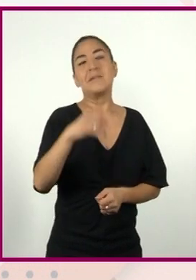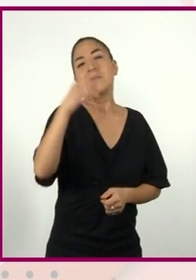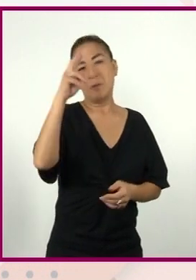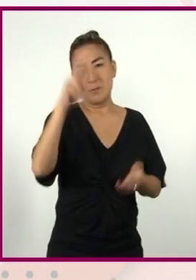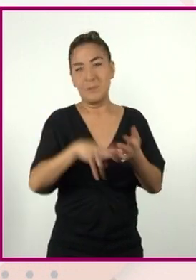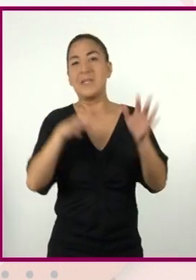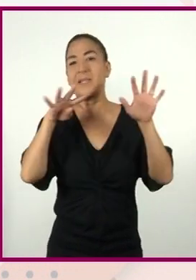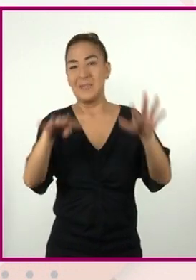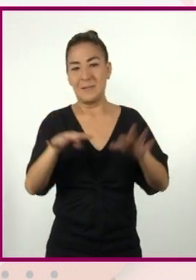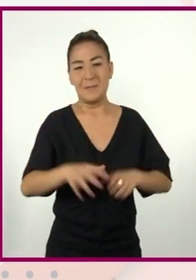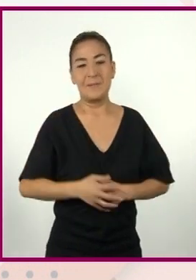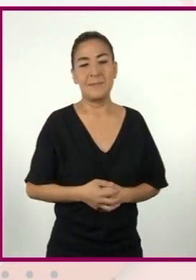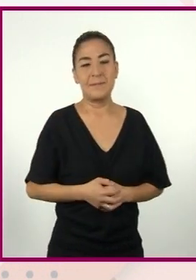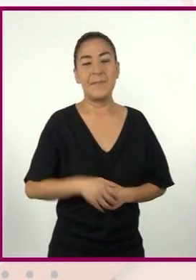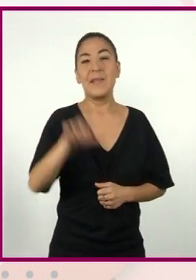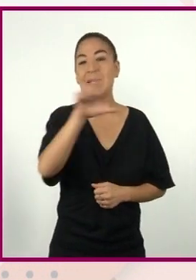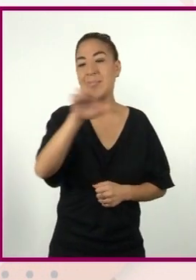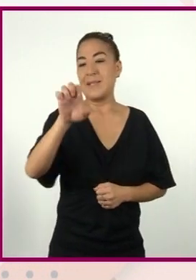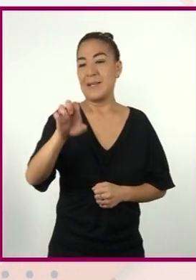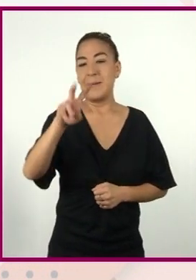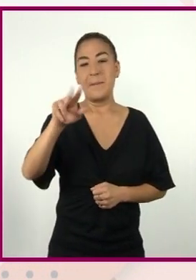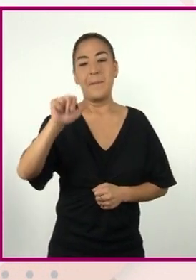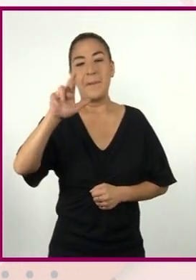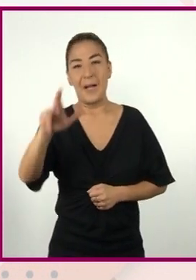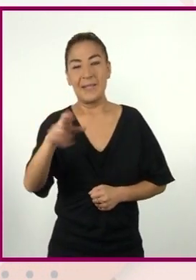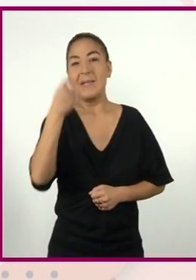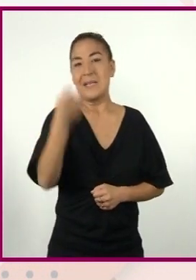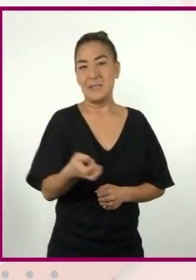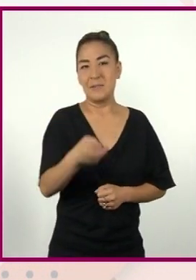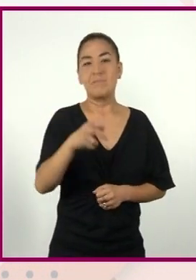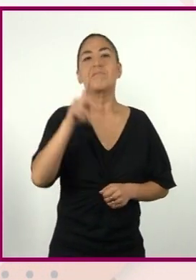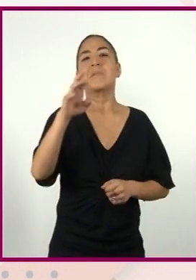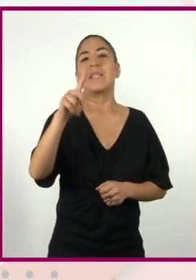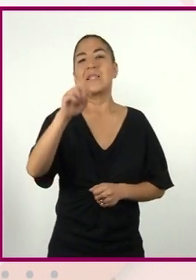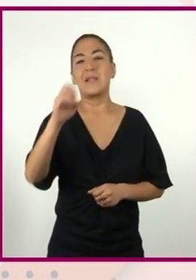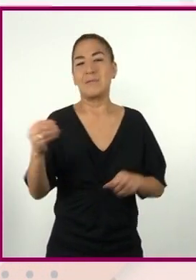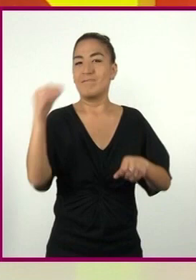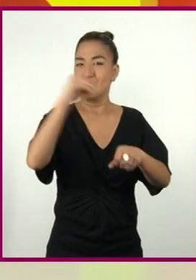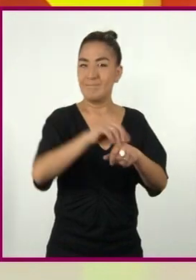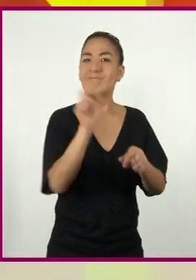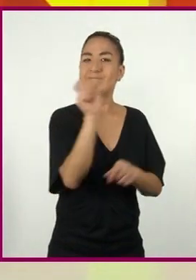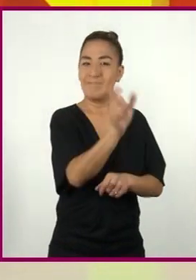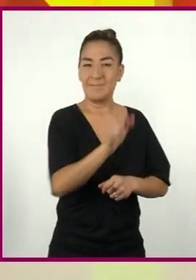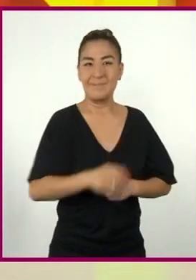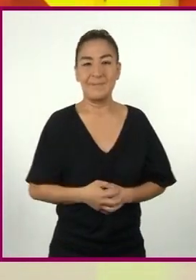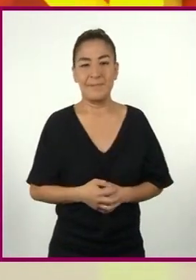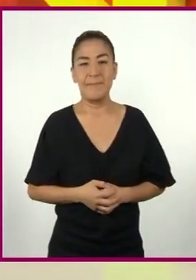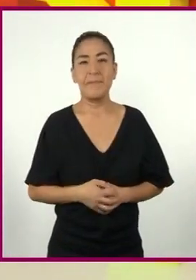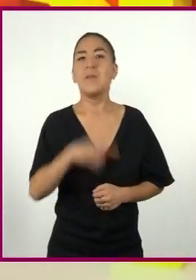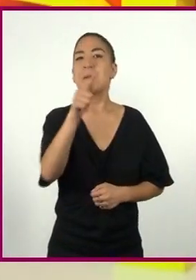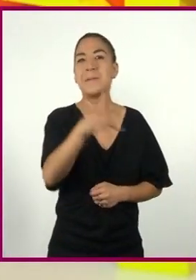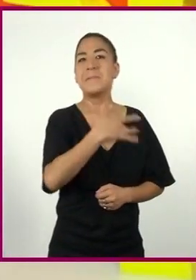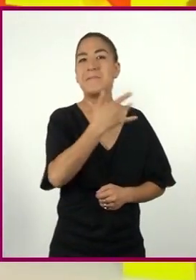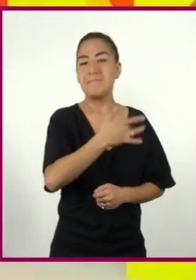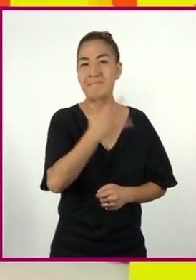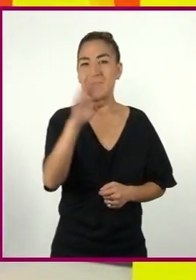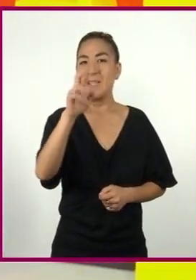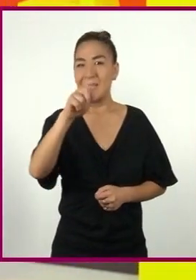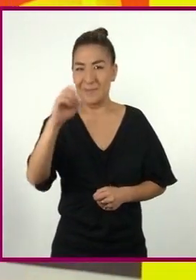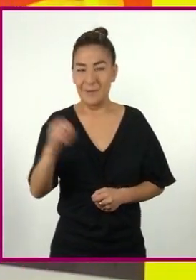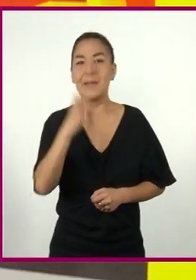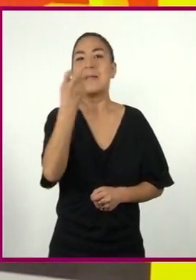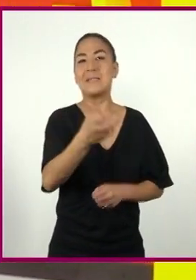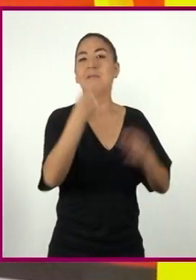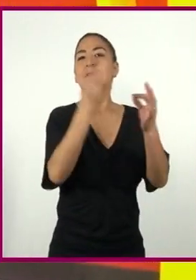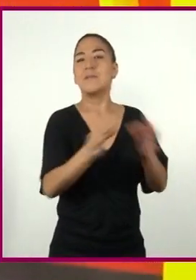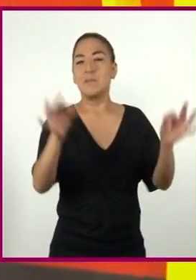2019. Llevar, pretérito perfecto compuesto. ¿Qué les pareció el reto? Es importante